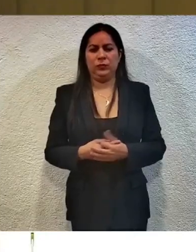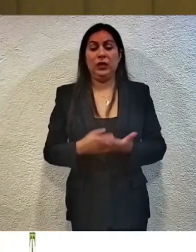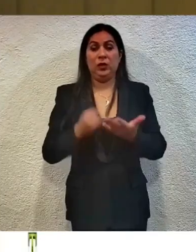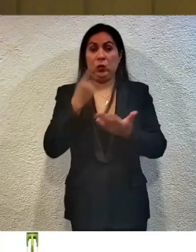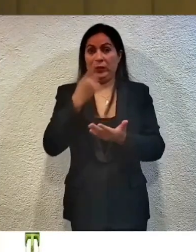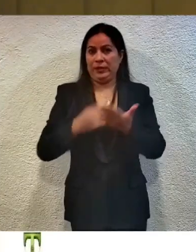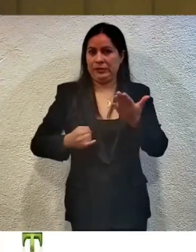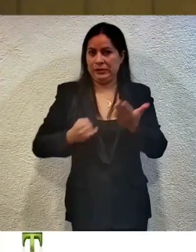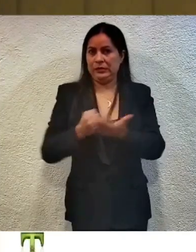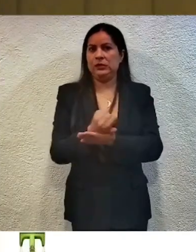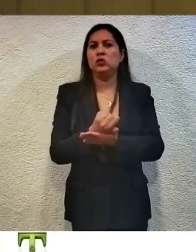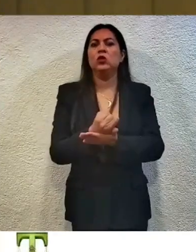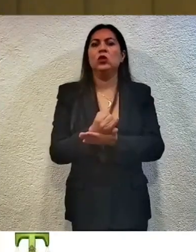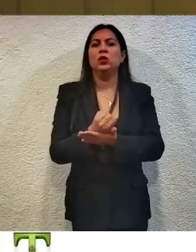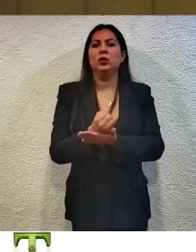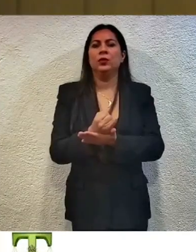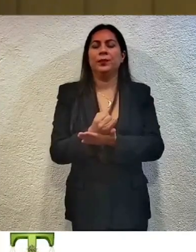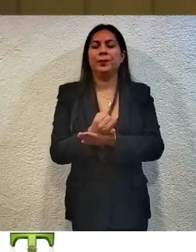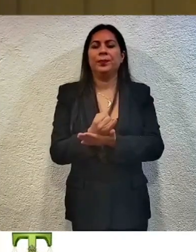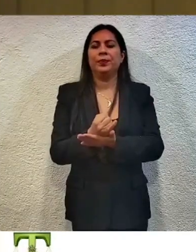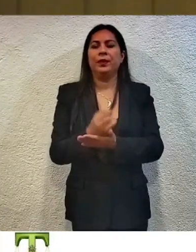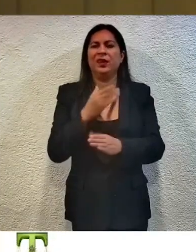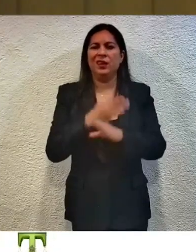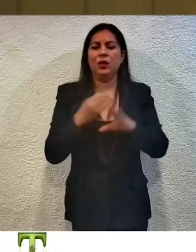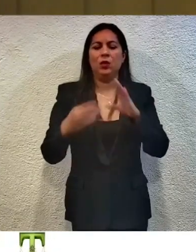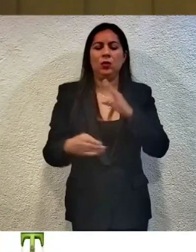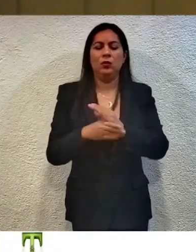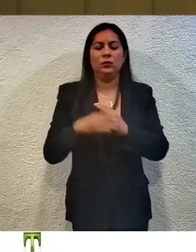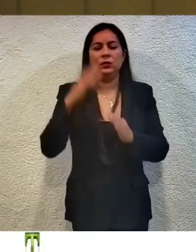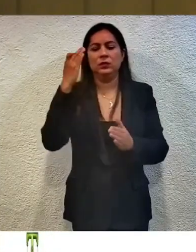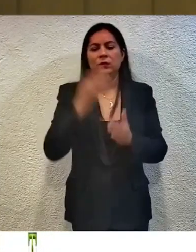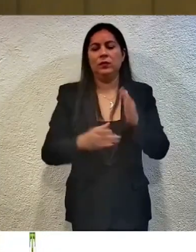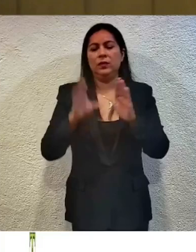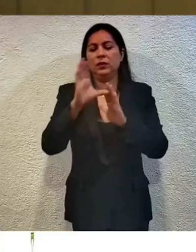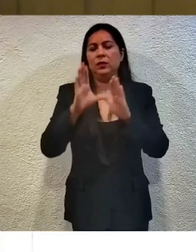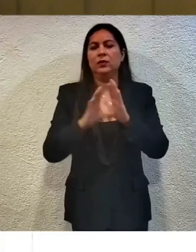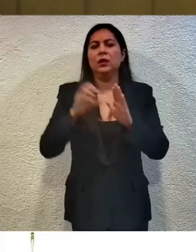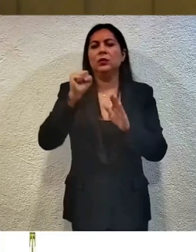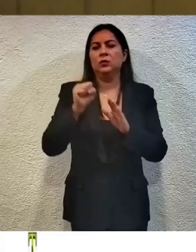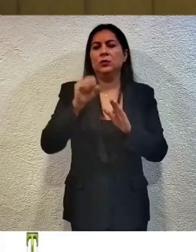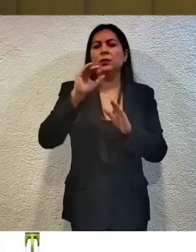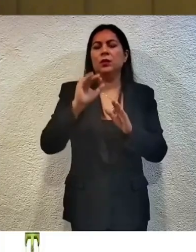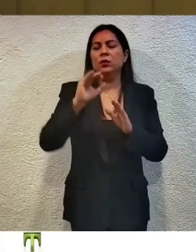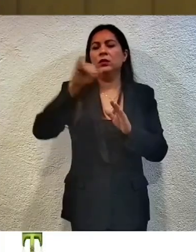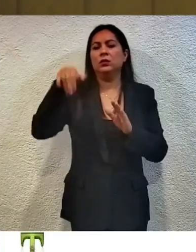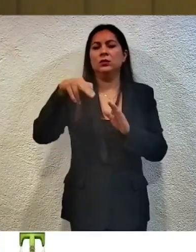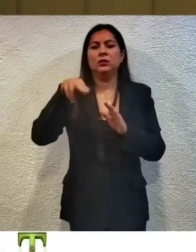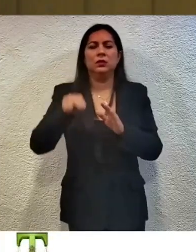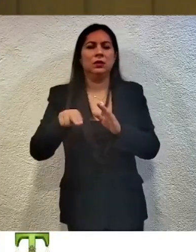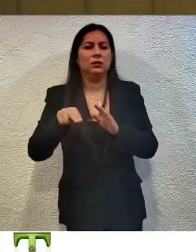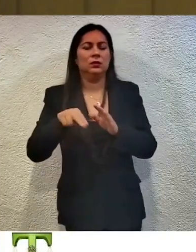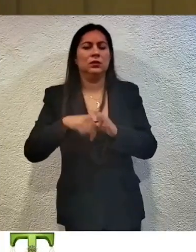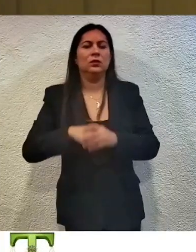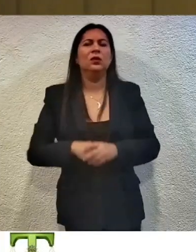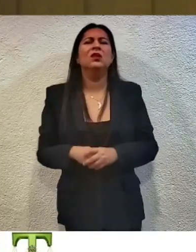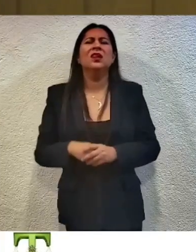decisión de acciones de inconstitucionalidad de la Suprema Corte de Justicia de la Nación de los años 2015